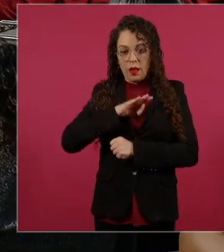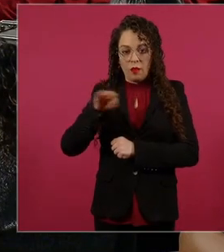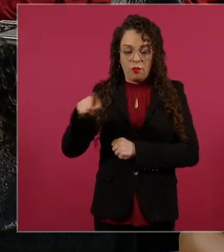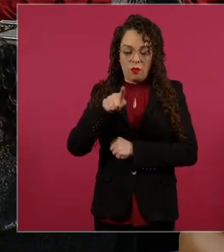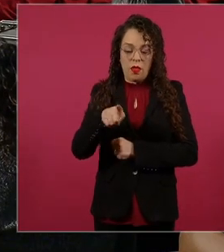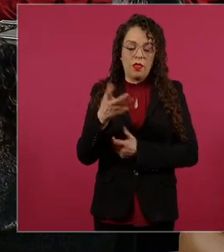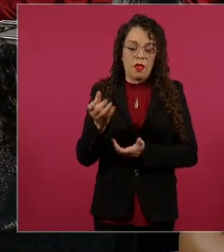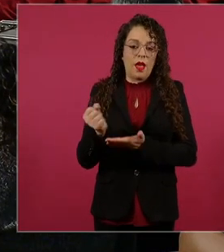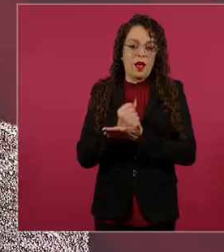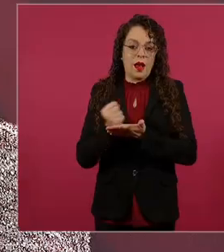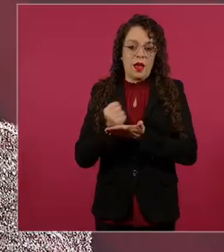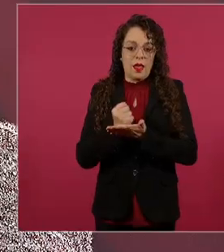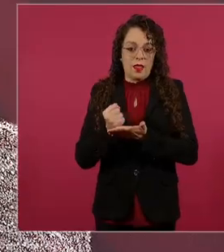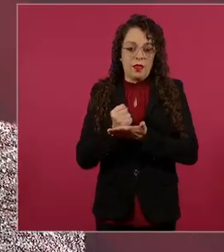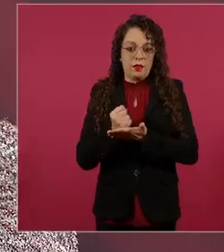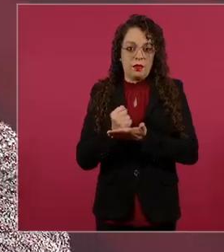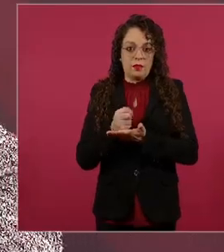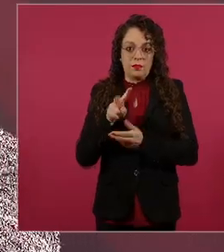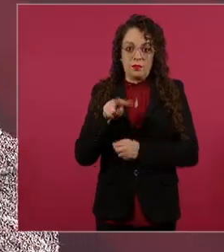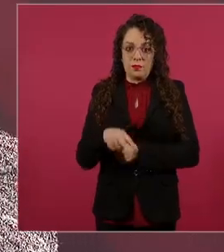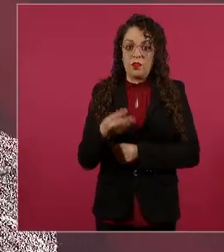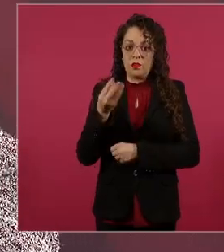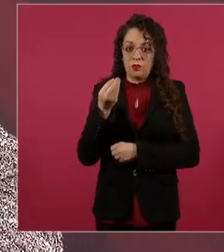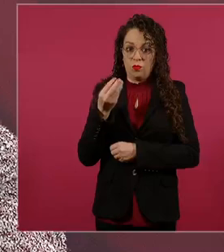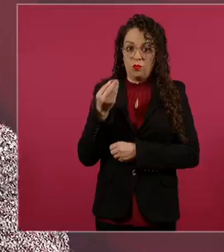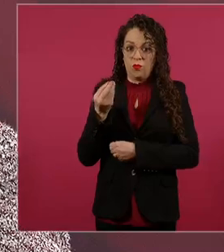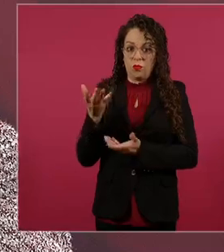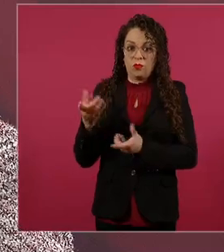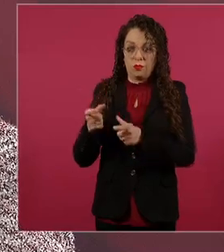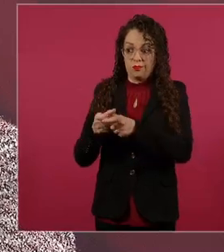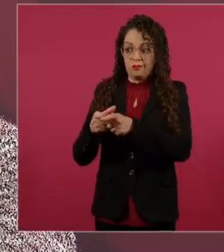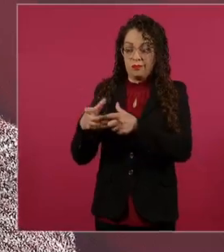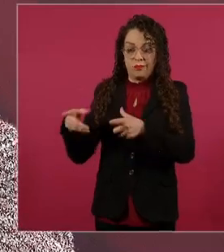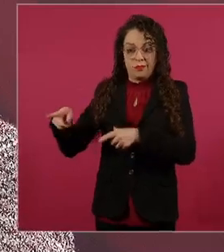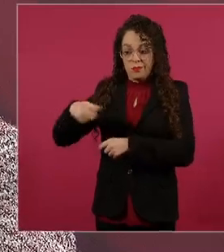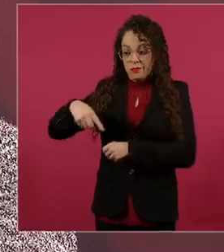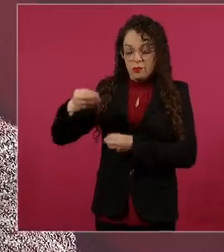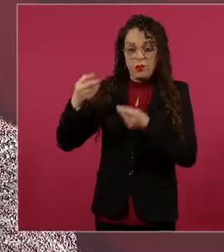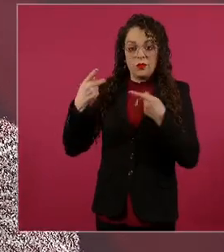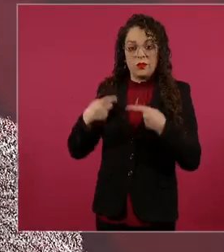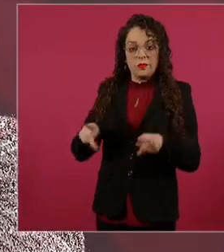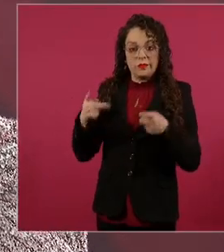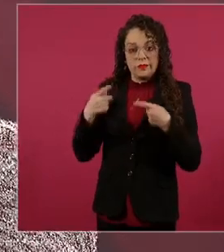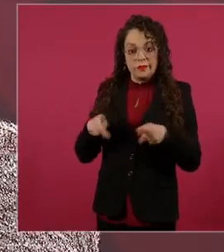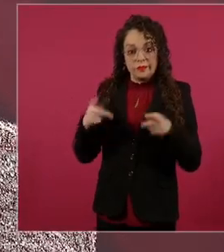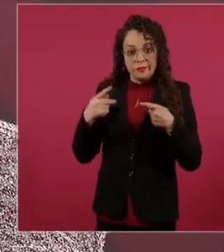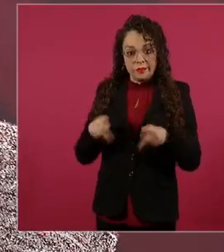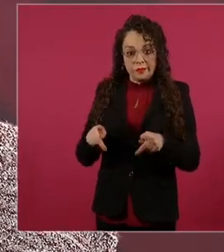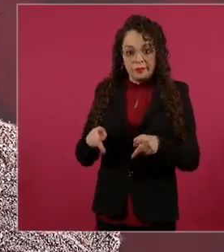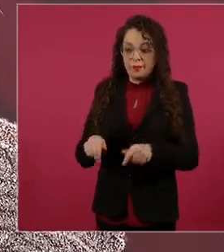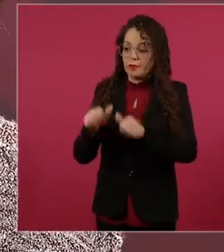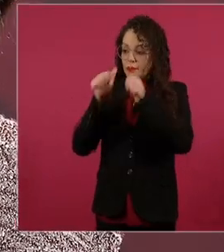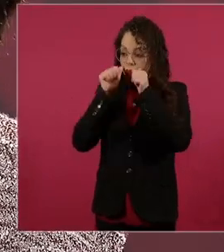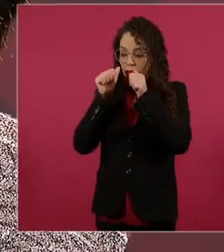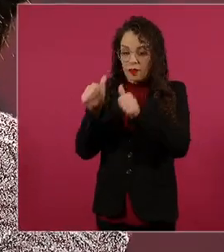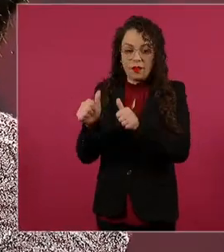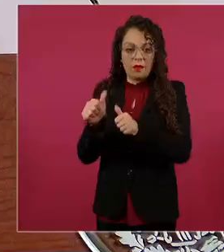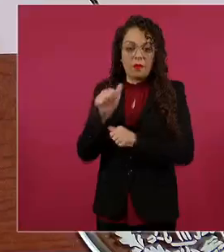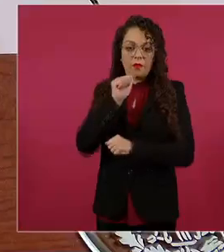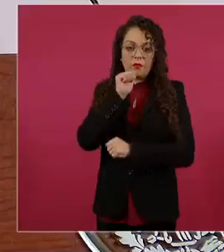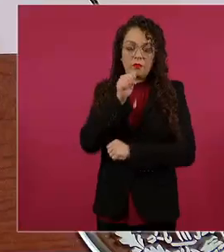que no ha sido atendido, no ha sido atendido de la manera suficiente y entonces le está dando